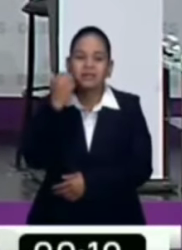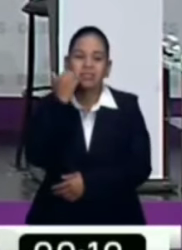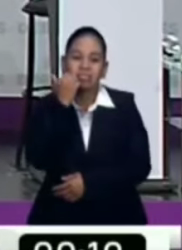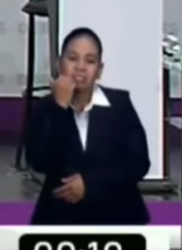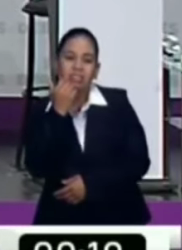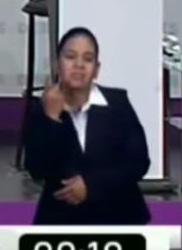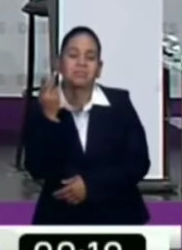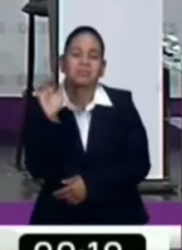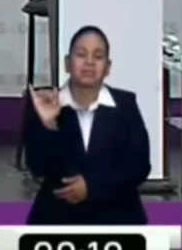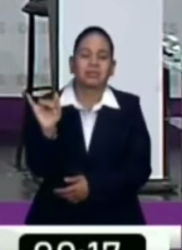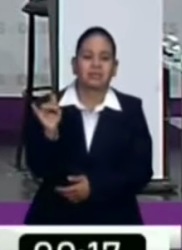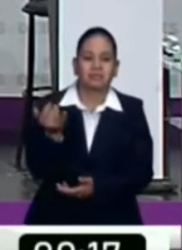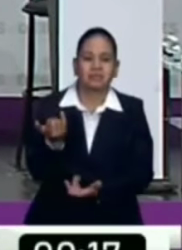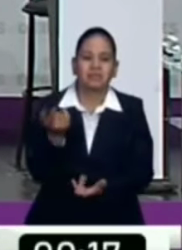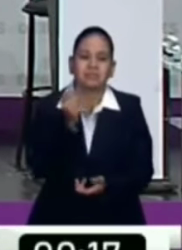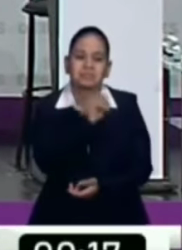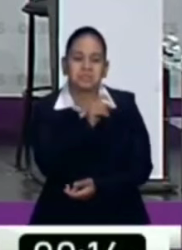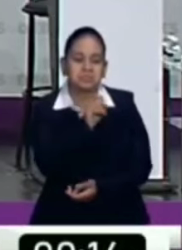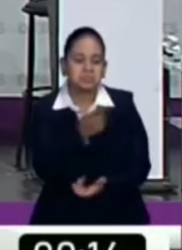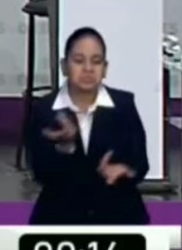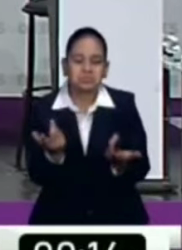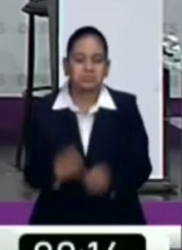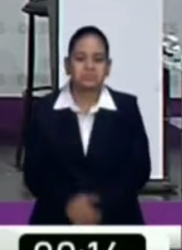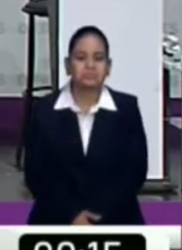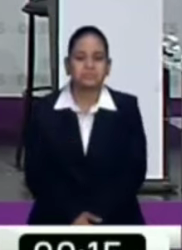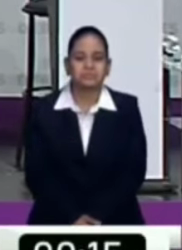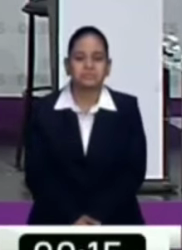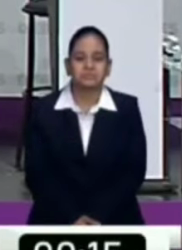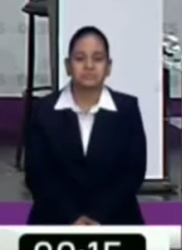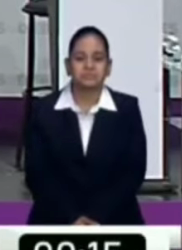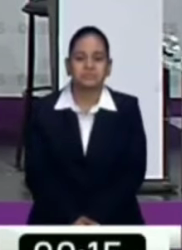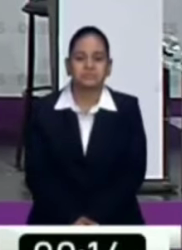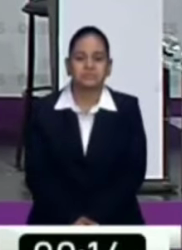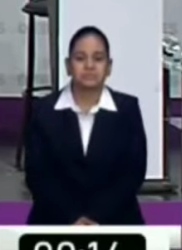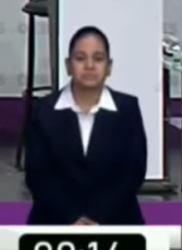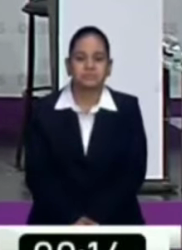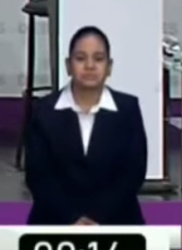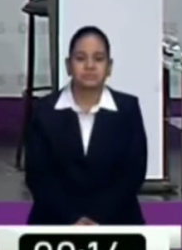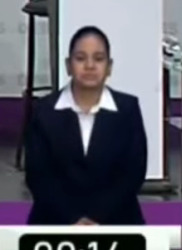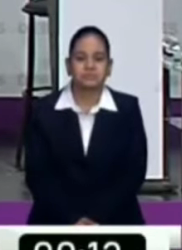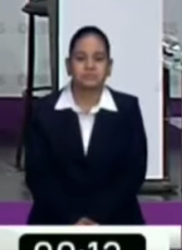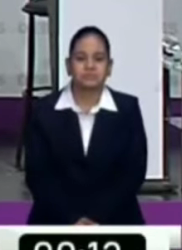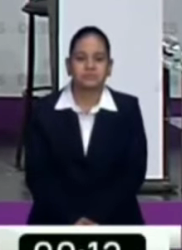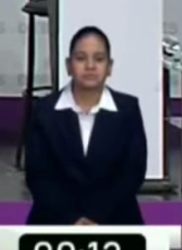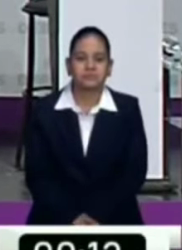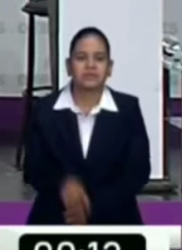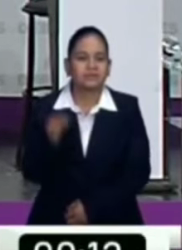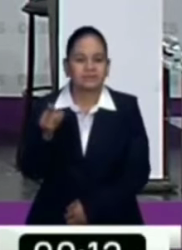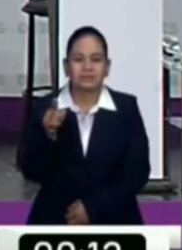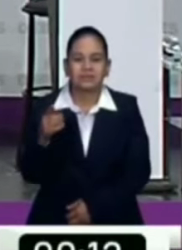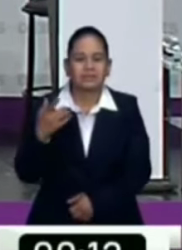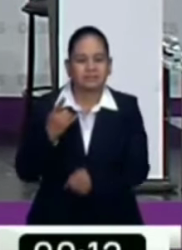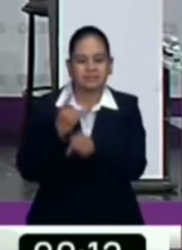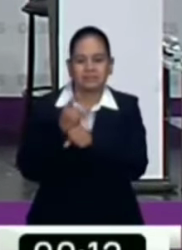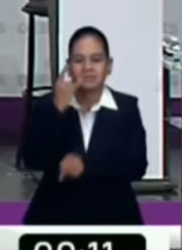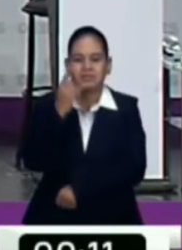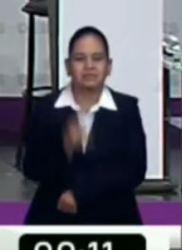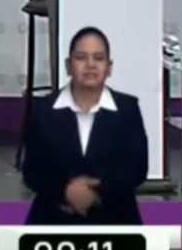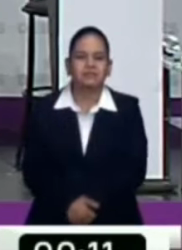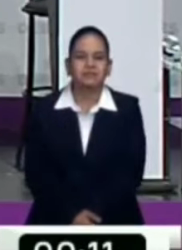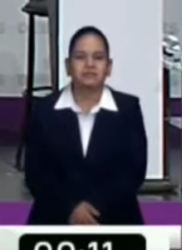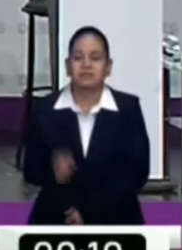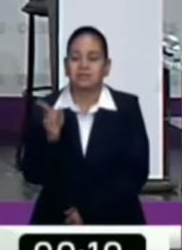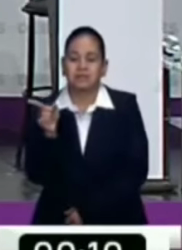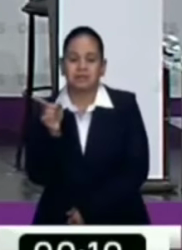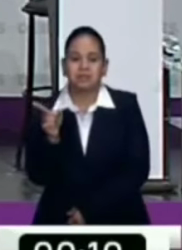un agente, representa una T de Mr. Trampas. Acá a mi izquierda, el candidato del